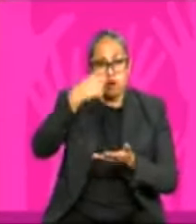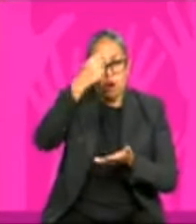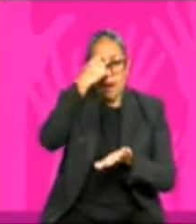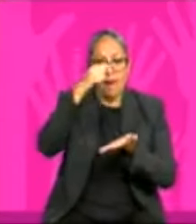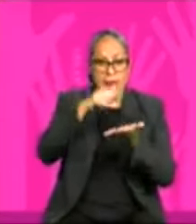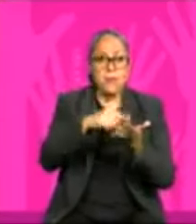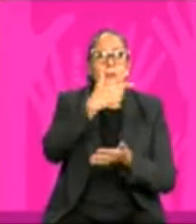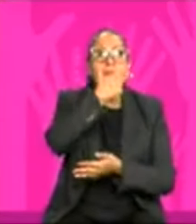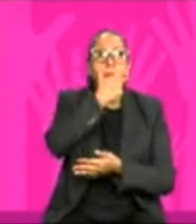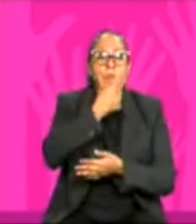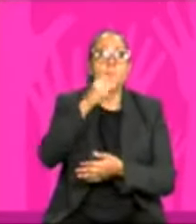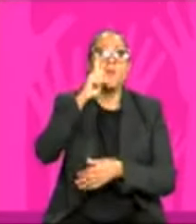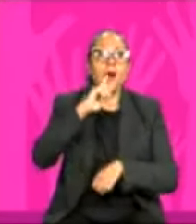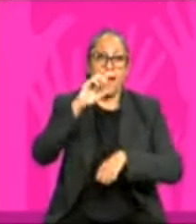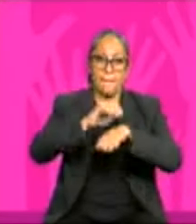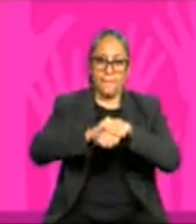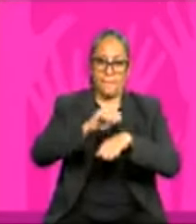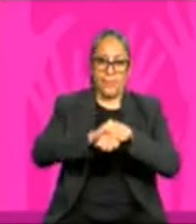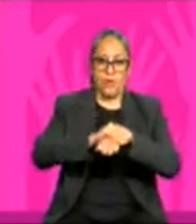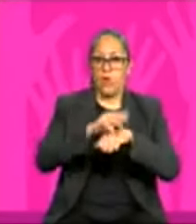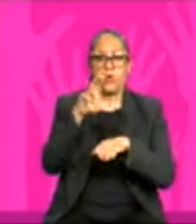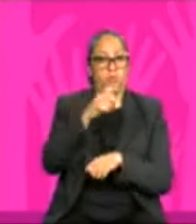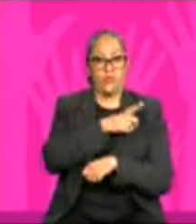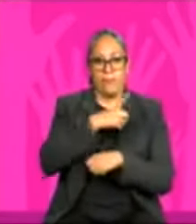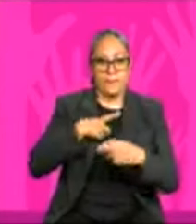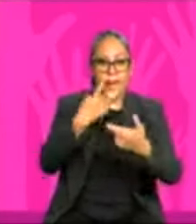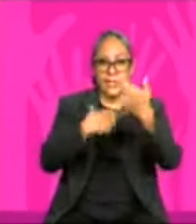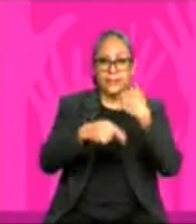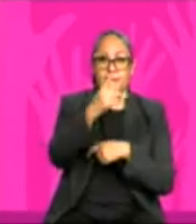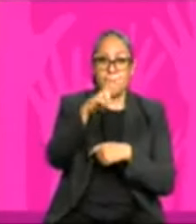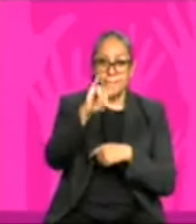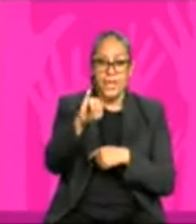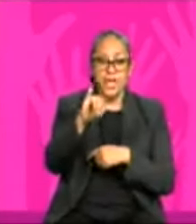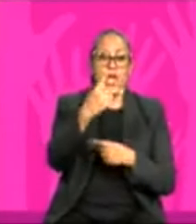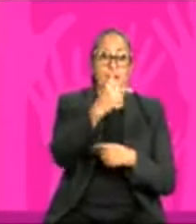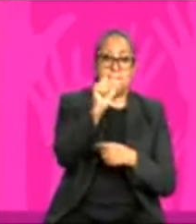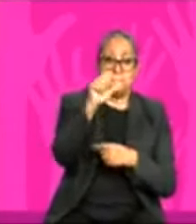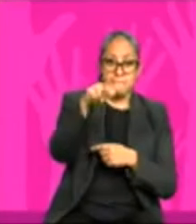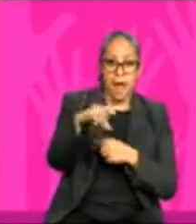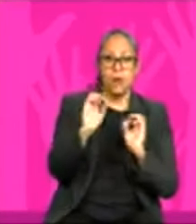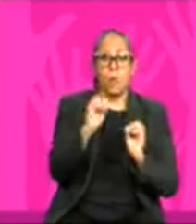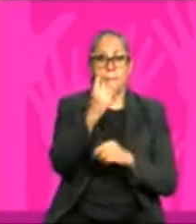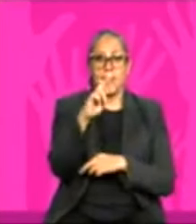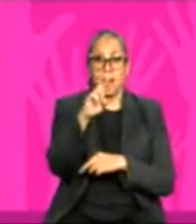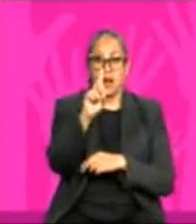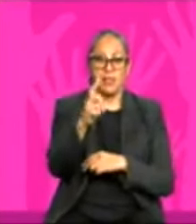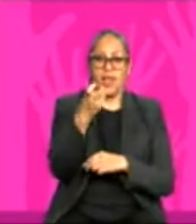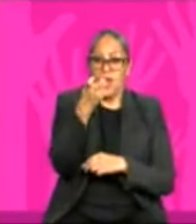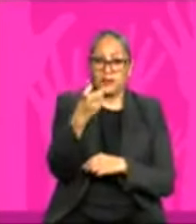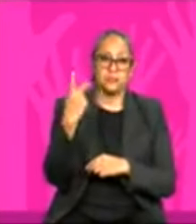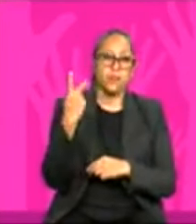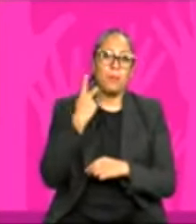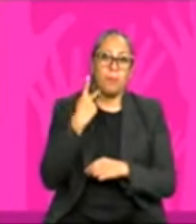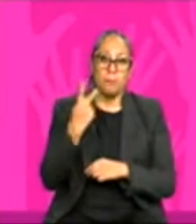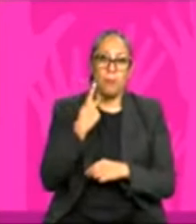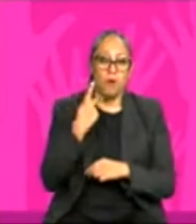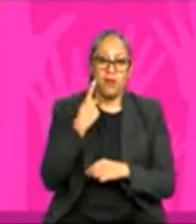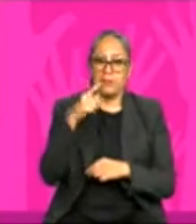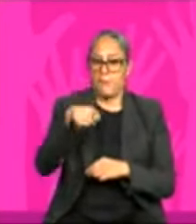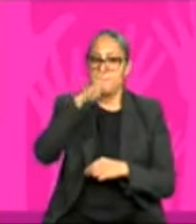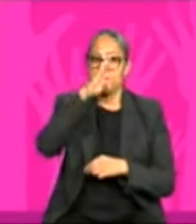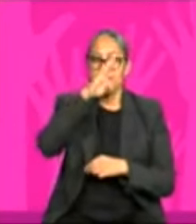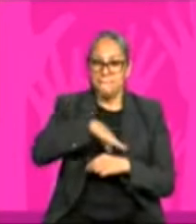amigas y amigos, que no debe regresar ni el PRI, ni el PAN, ni el PRD. esa política que tanto daño nos